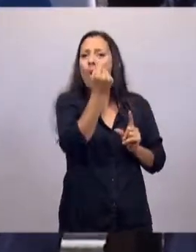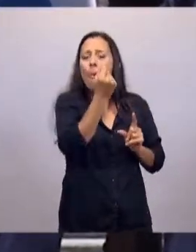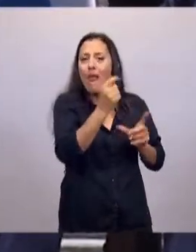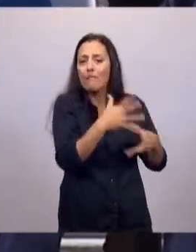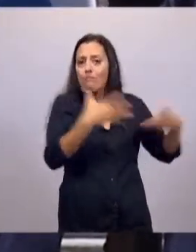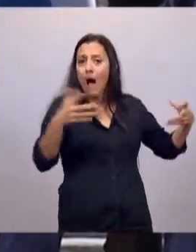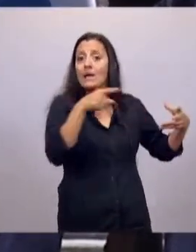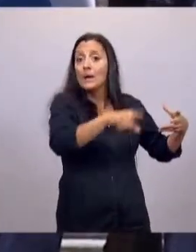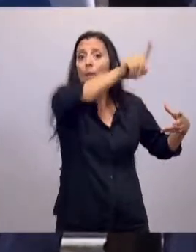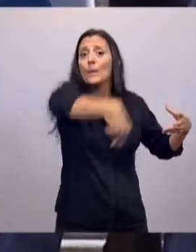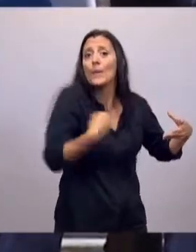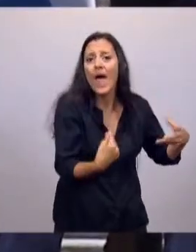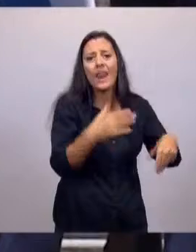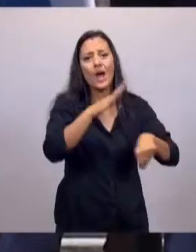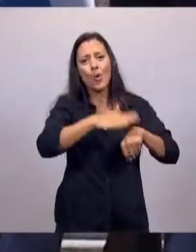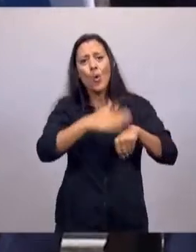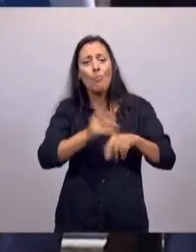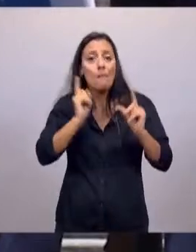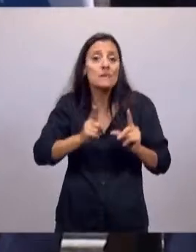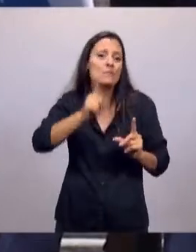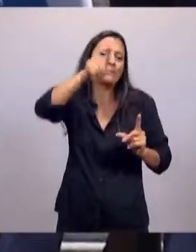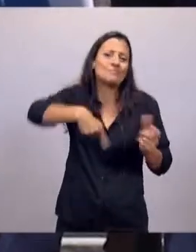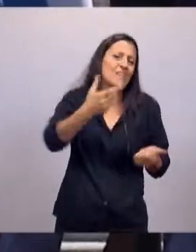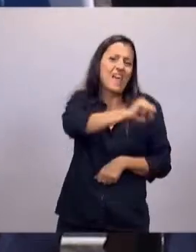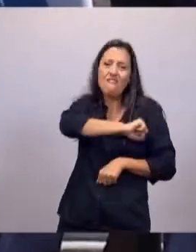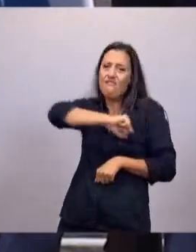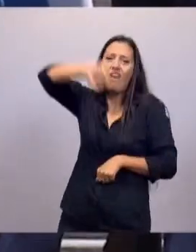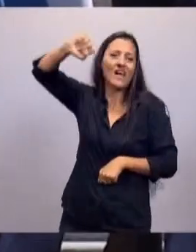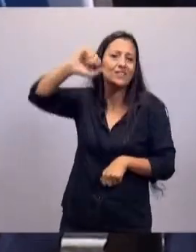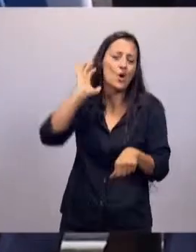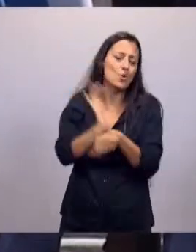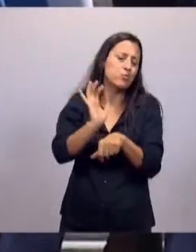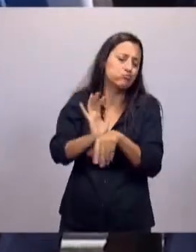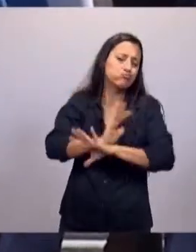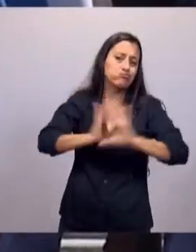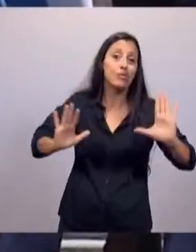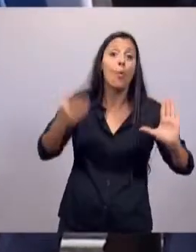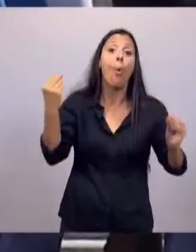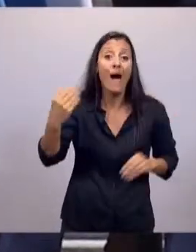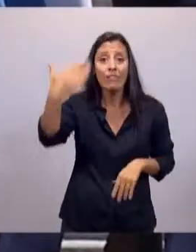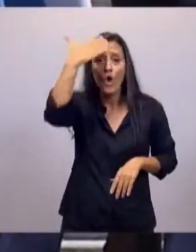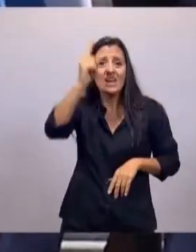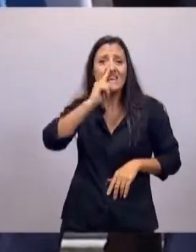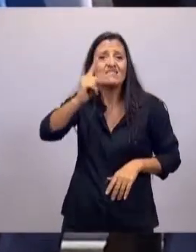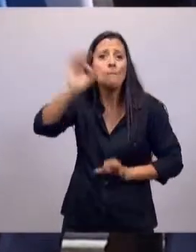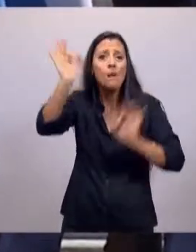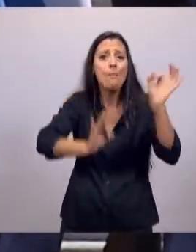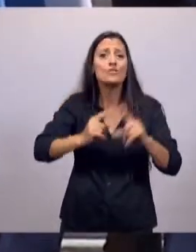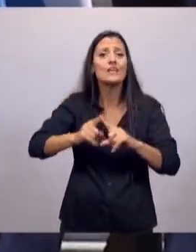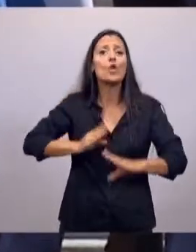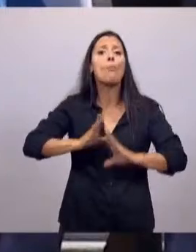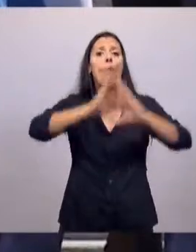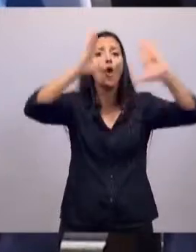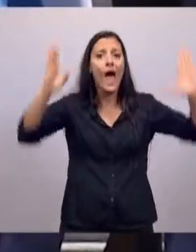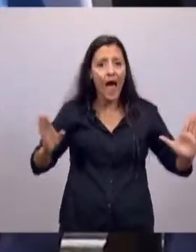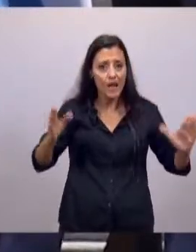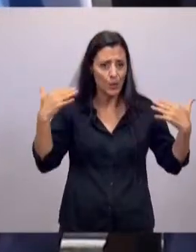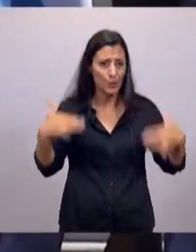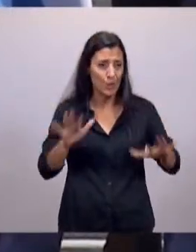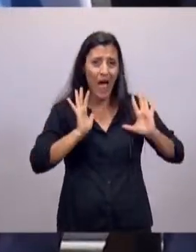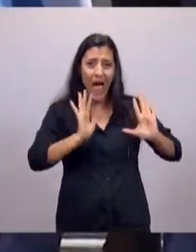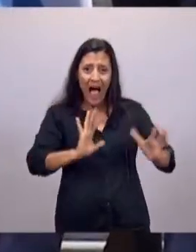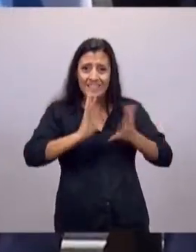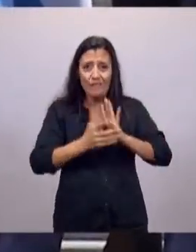y con ello llevar a la inflación a niveles del 15.000% anual. Esta es